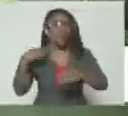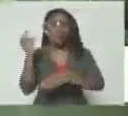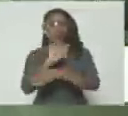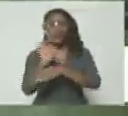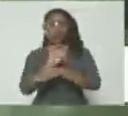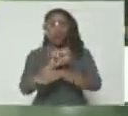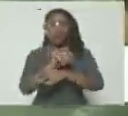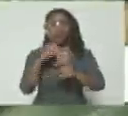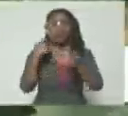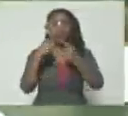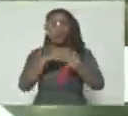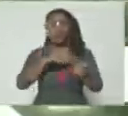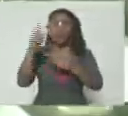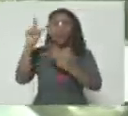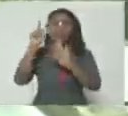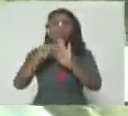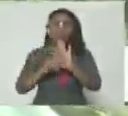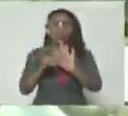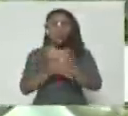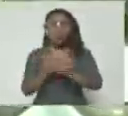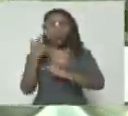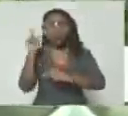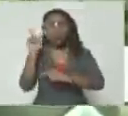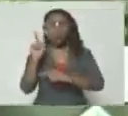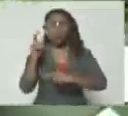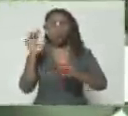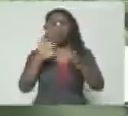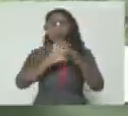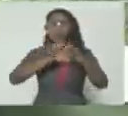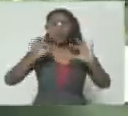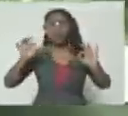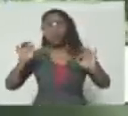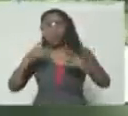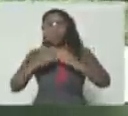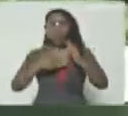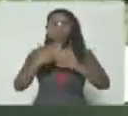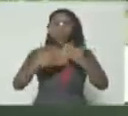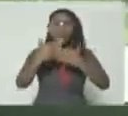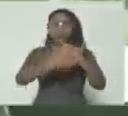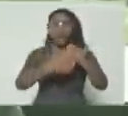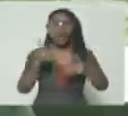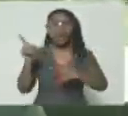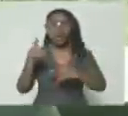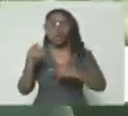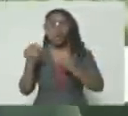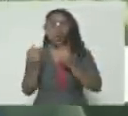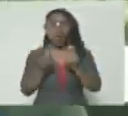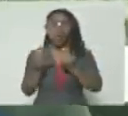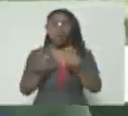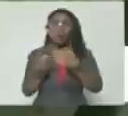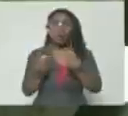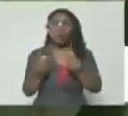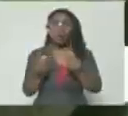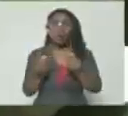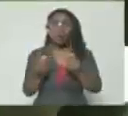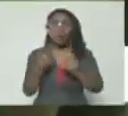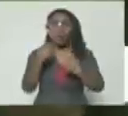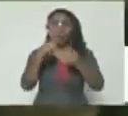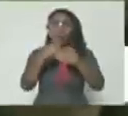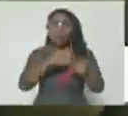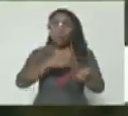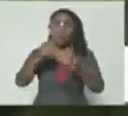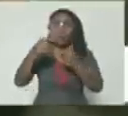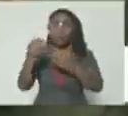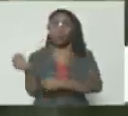oferta exportable y su cadena productiva, al igual que en la facilitación de los procesos de exportación